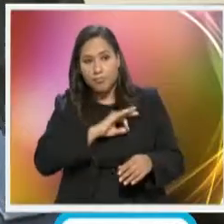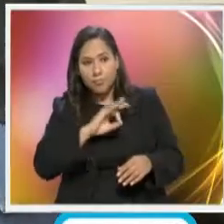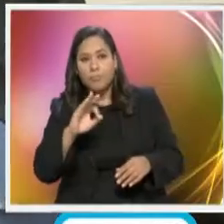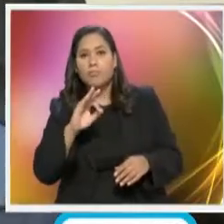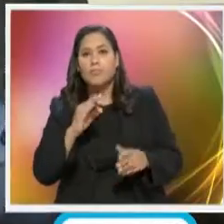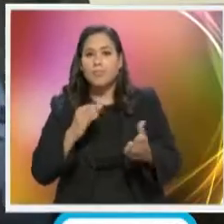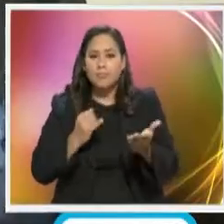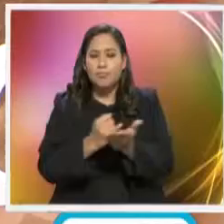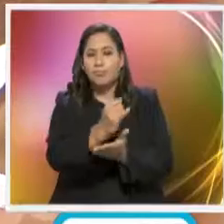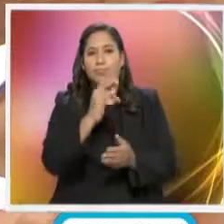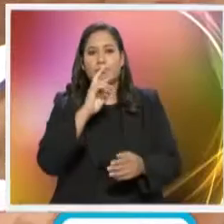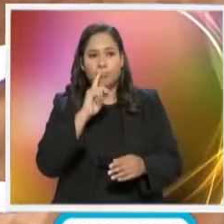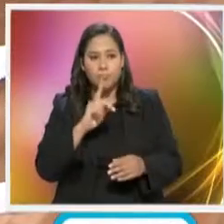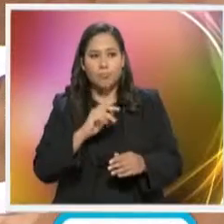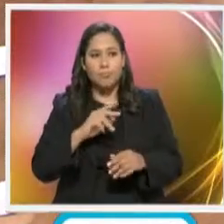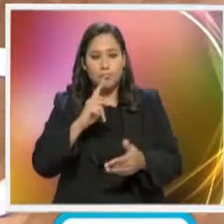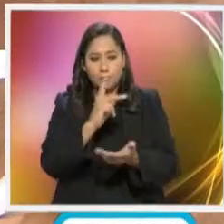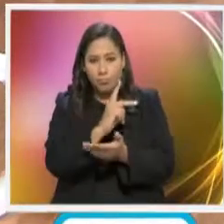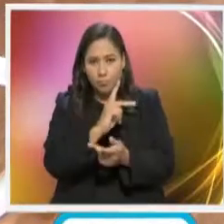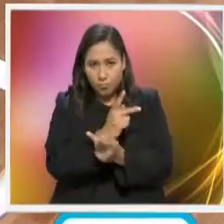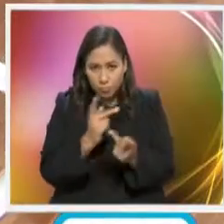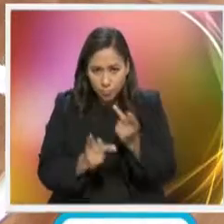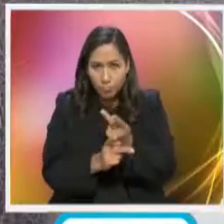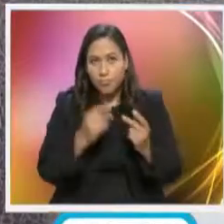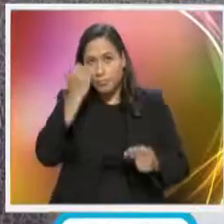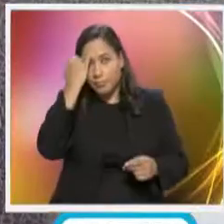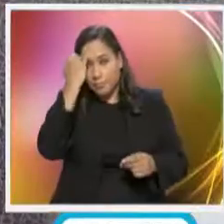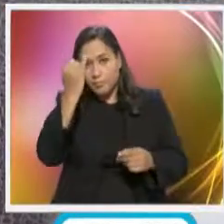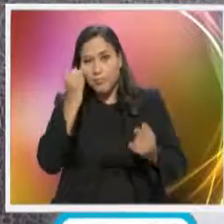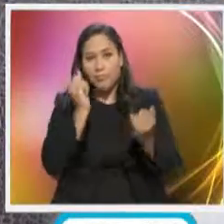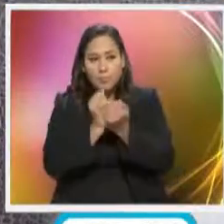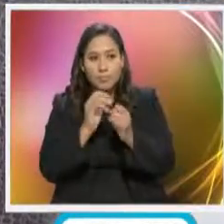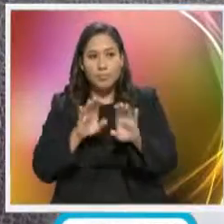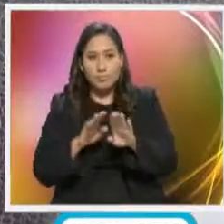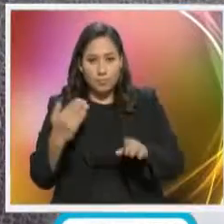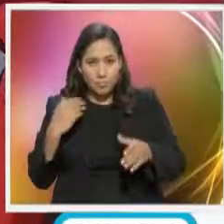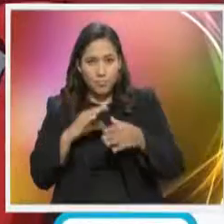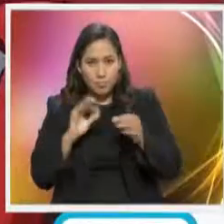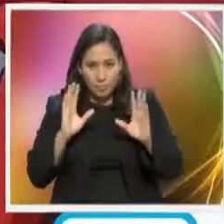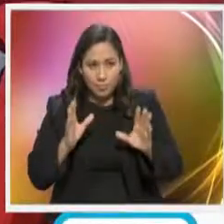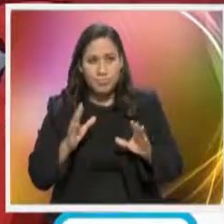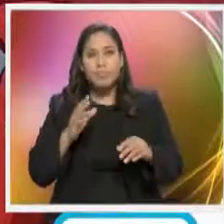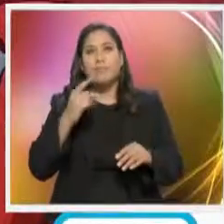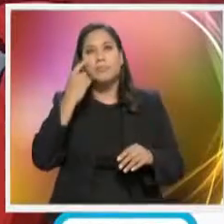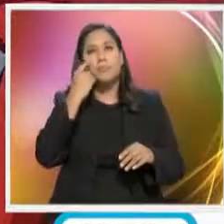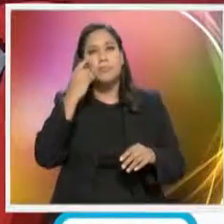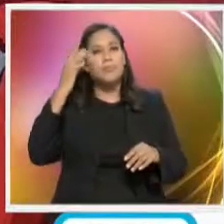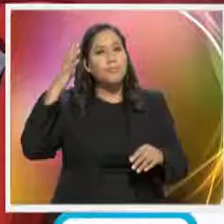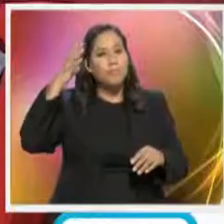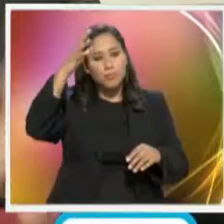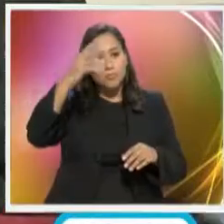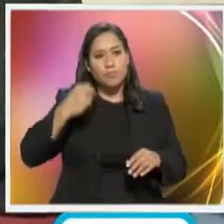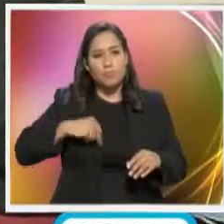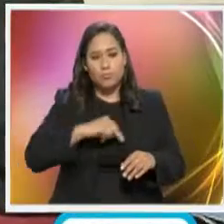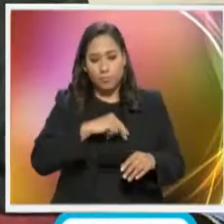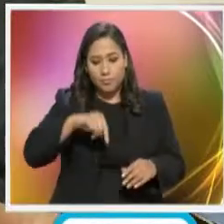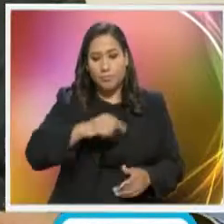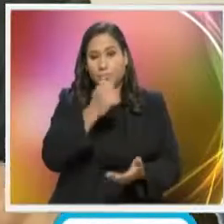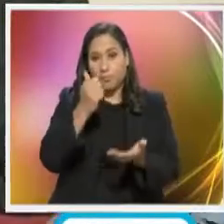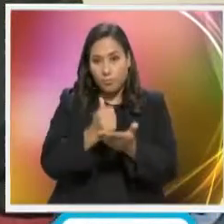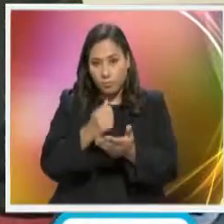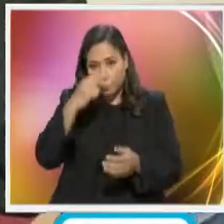mejores decisiones en los proyectos, en las ideas y, claro, como bien decías, en una mirada a futuro, que tengamos una ciudad